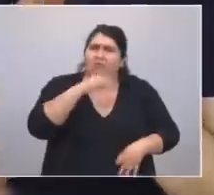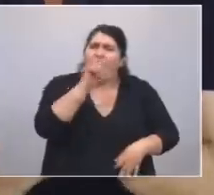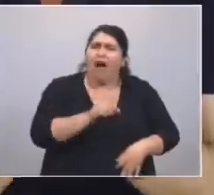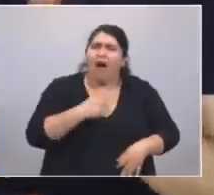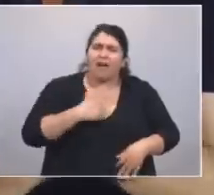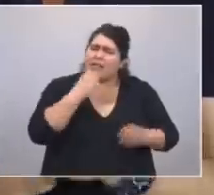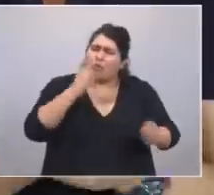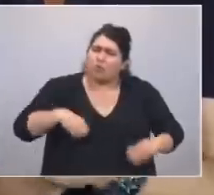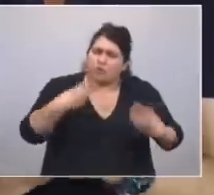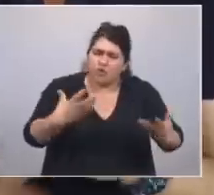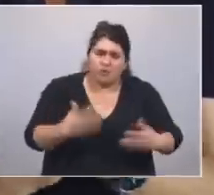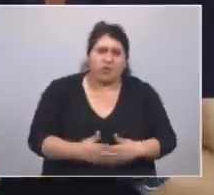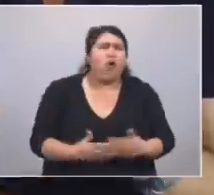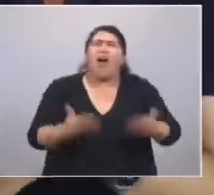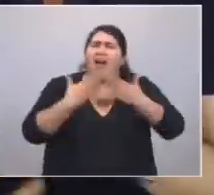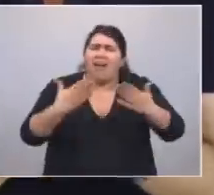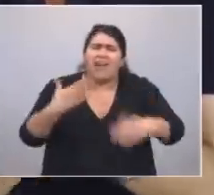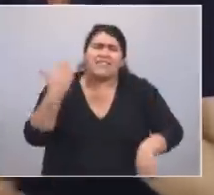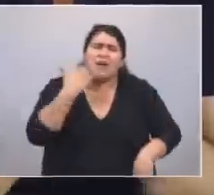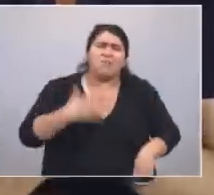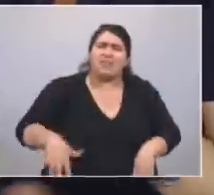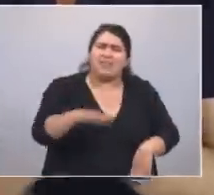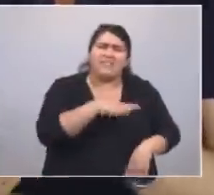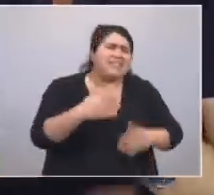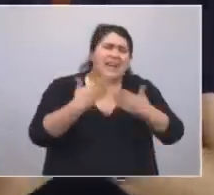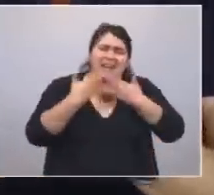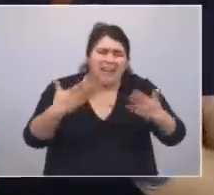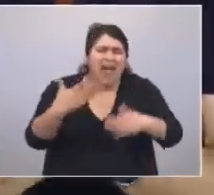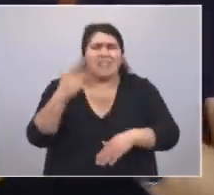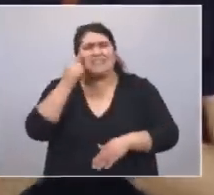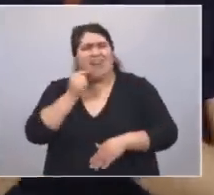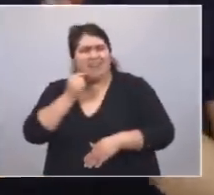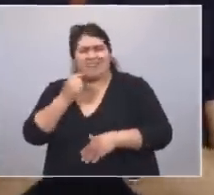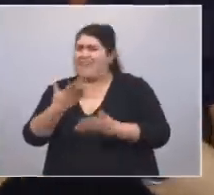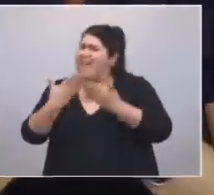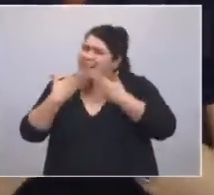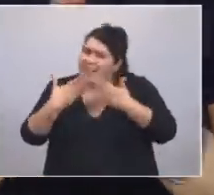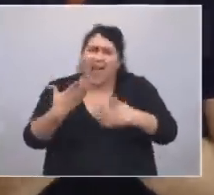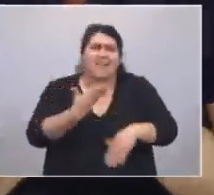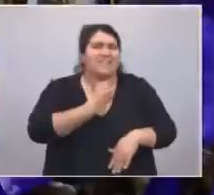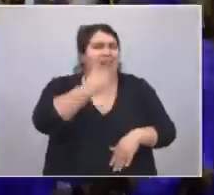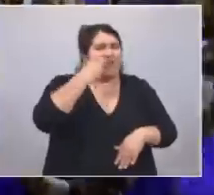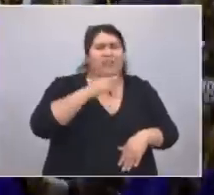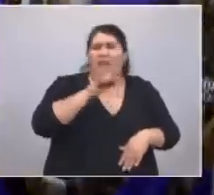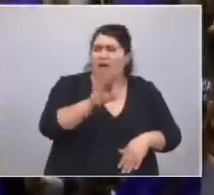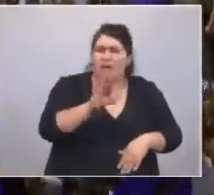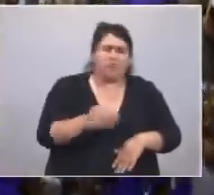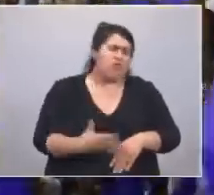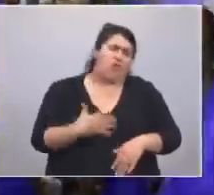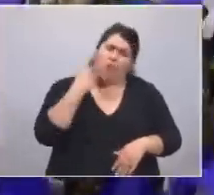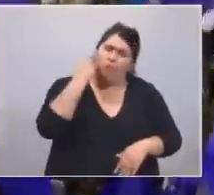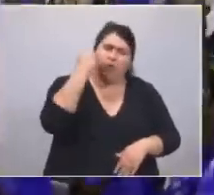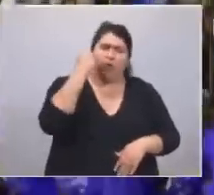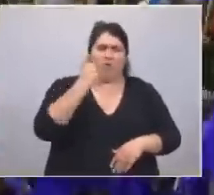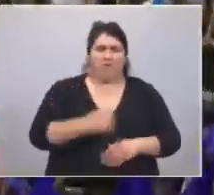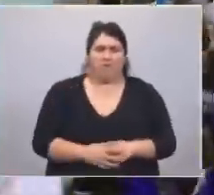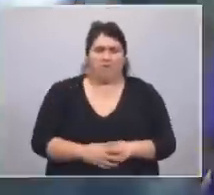mejor. Gracias, Matanza. Gracias, Axel. Gracias, Fernando. ¡Viva la patria!